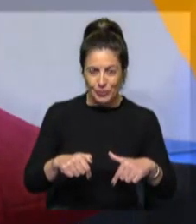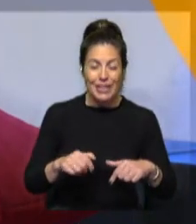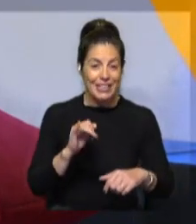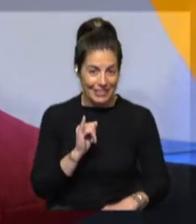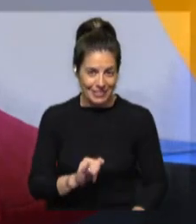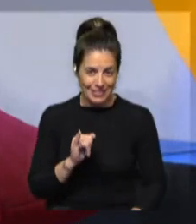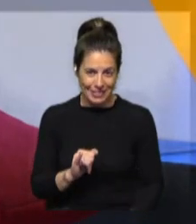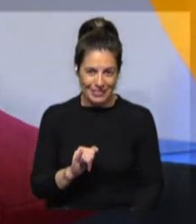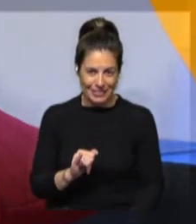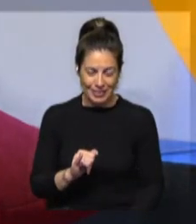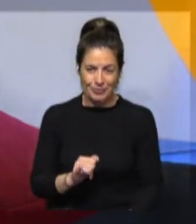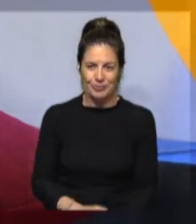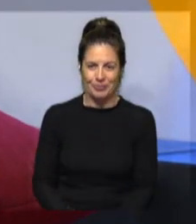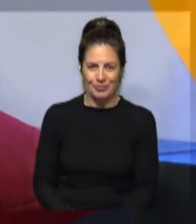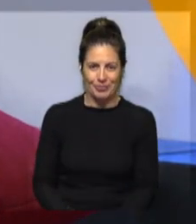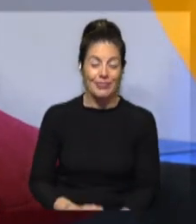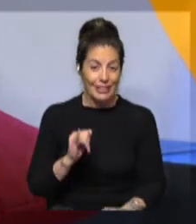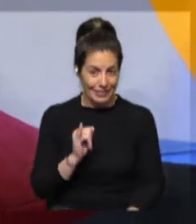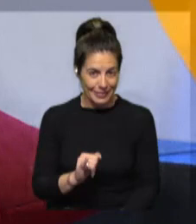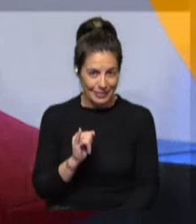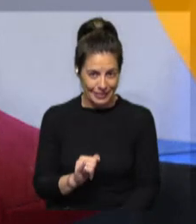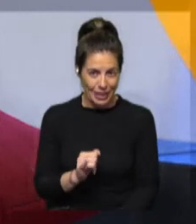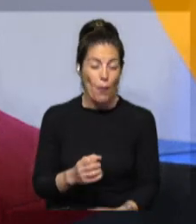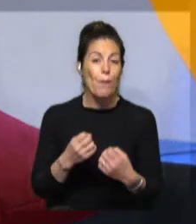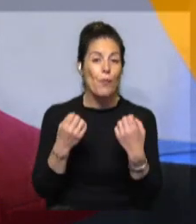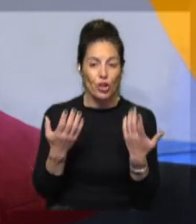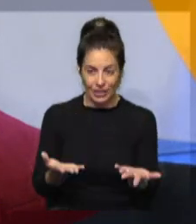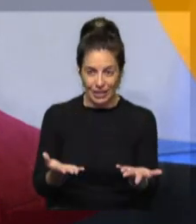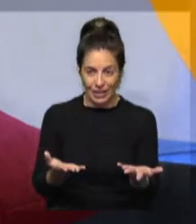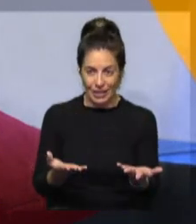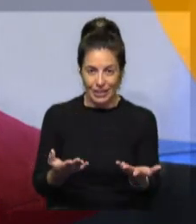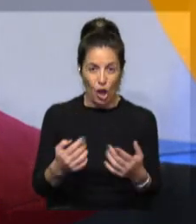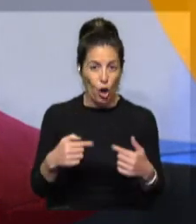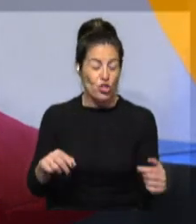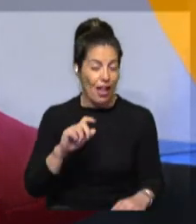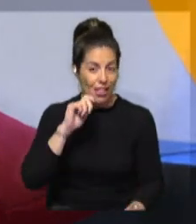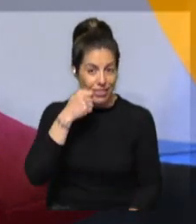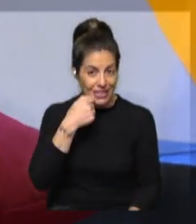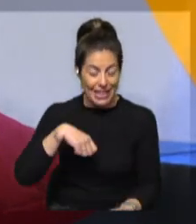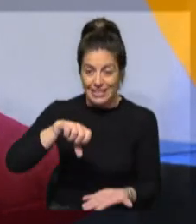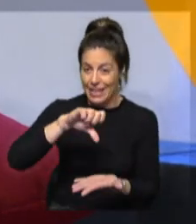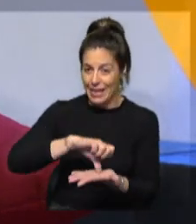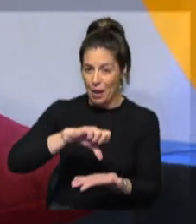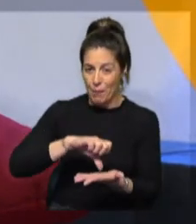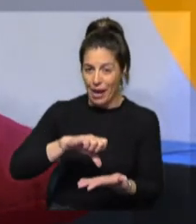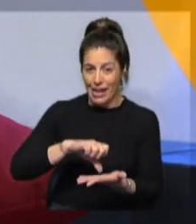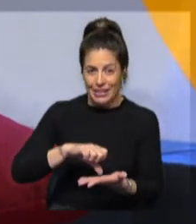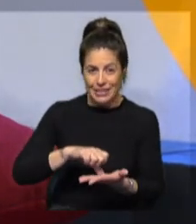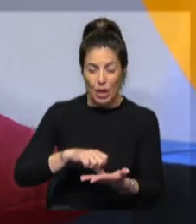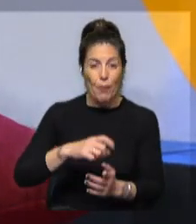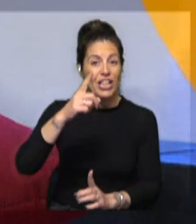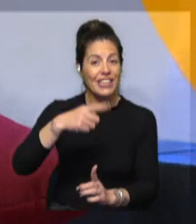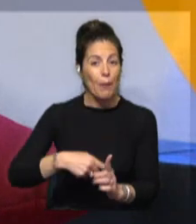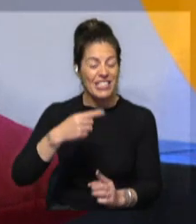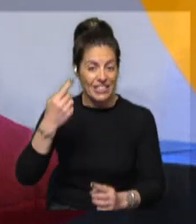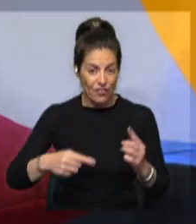ser... Y va a ser así. ¿Por qué? Porque están pasando cosas lindas en el país entero por este mes de la